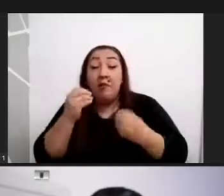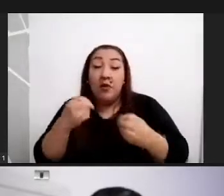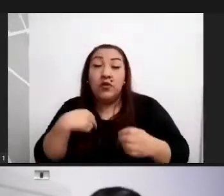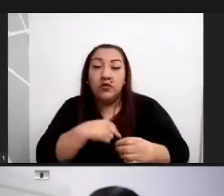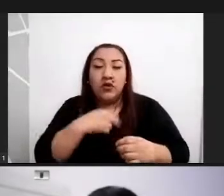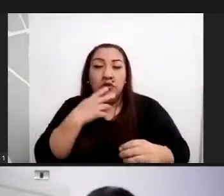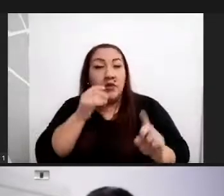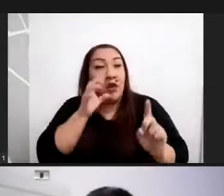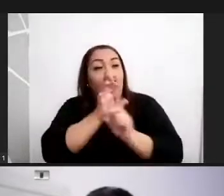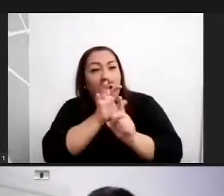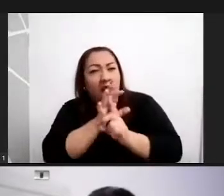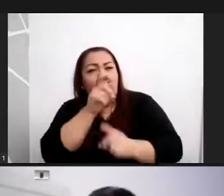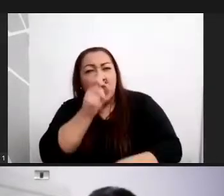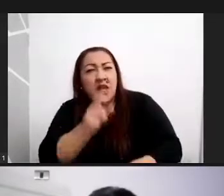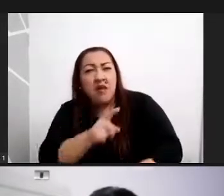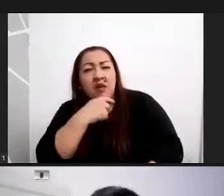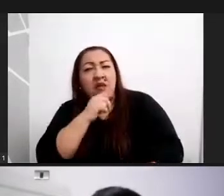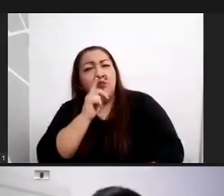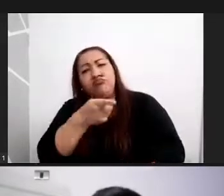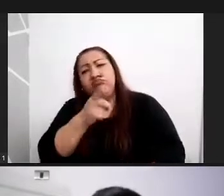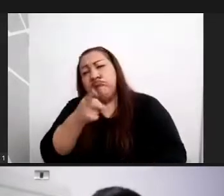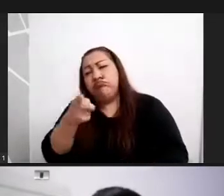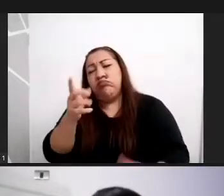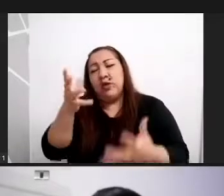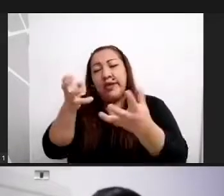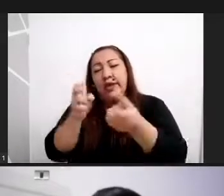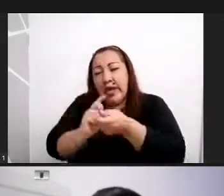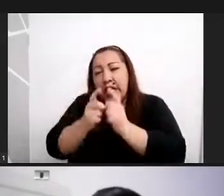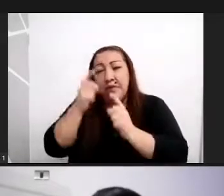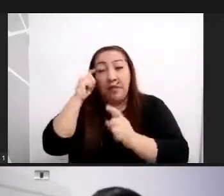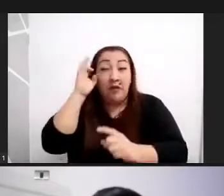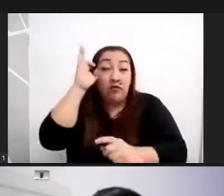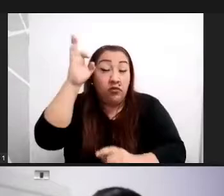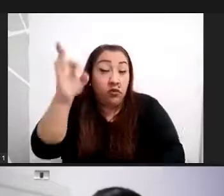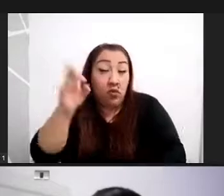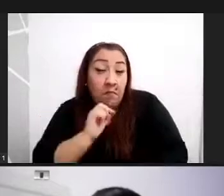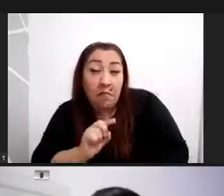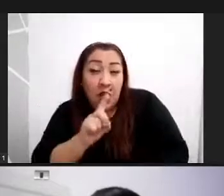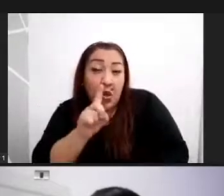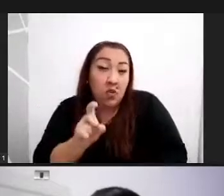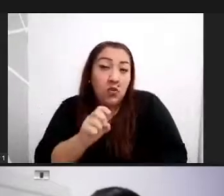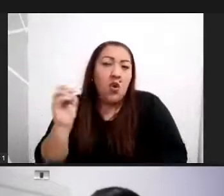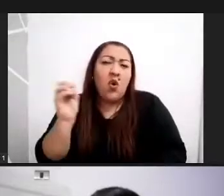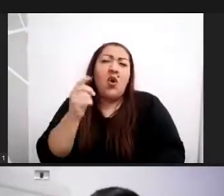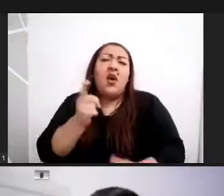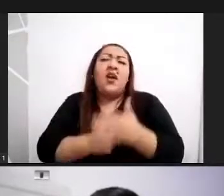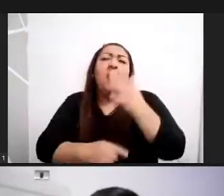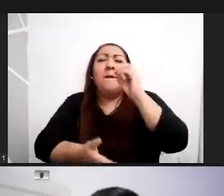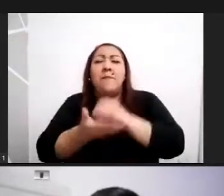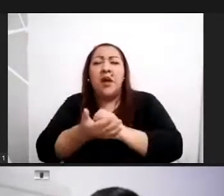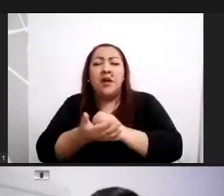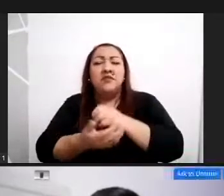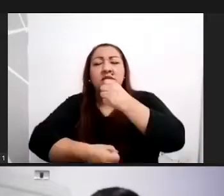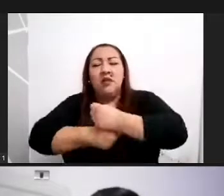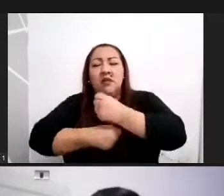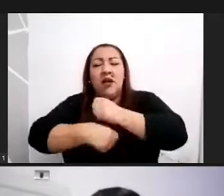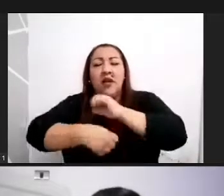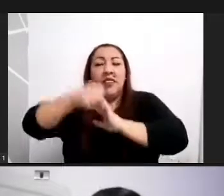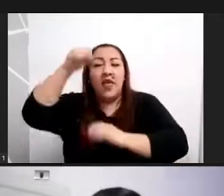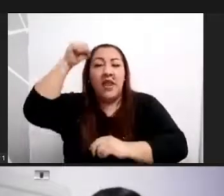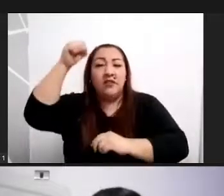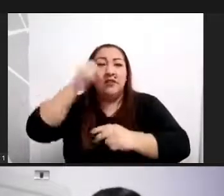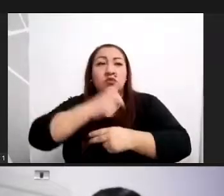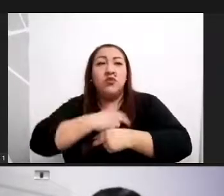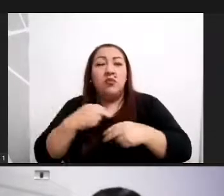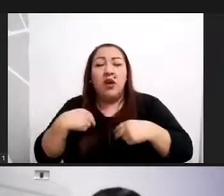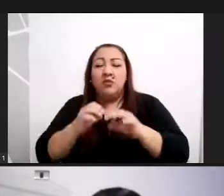críticos y plantear posibilidades de cambio hacia el futuro. ¿Y qué papel juegan los derechos humanos, los derechos